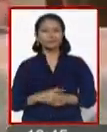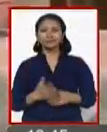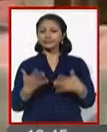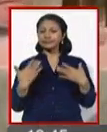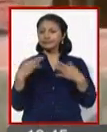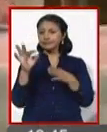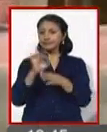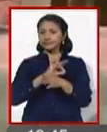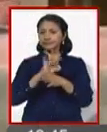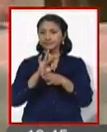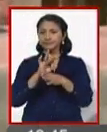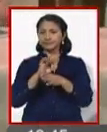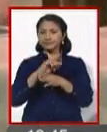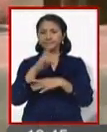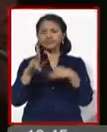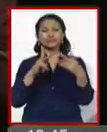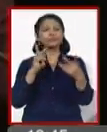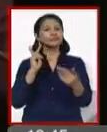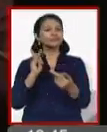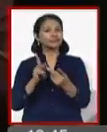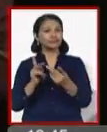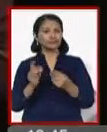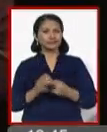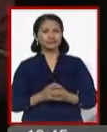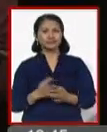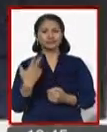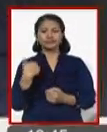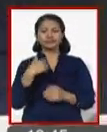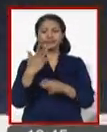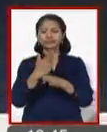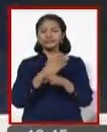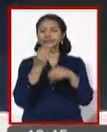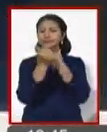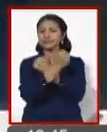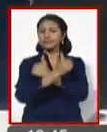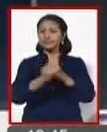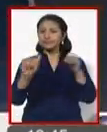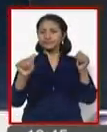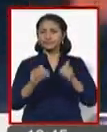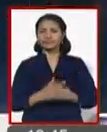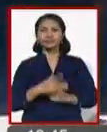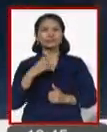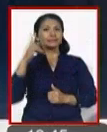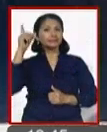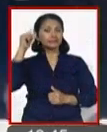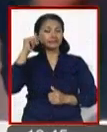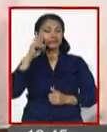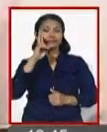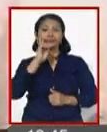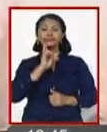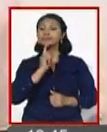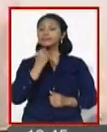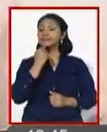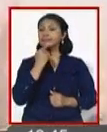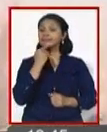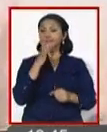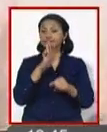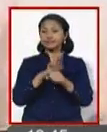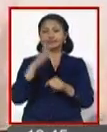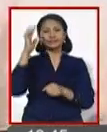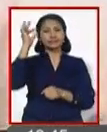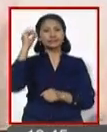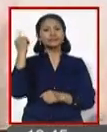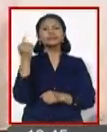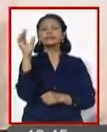de poner en funcionamiento y perfeccionamiento nuestro proceso autonómico. El gobernador cruceño aseguró que con el pacto fiscal